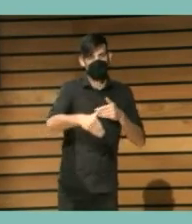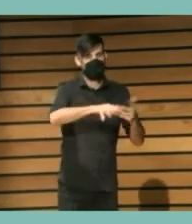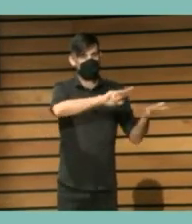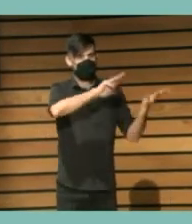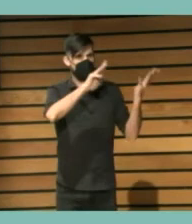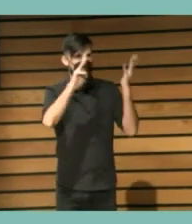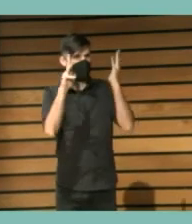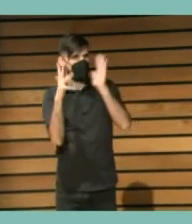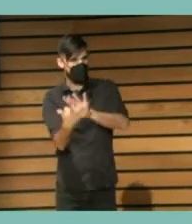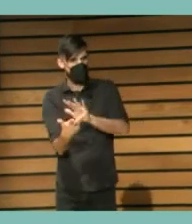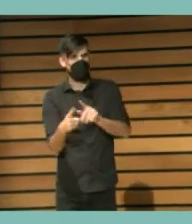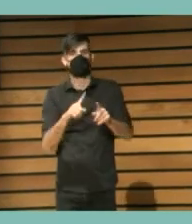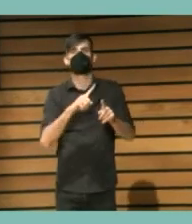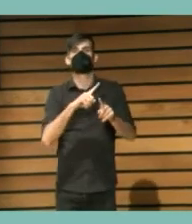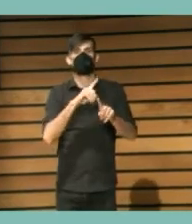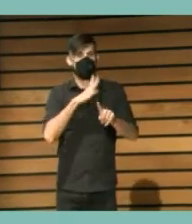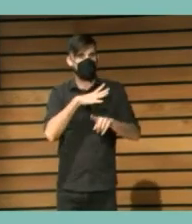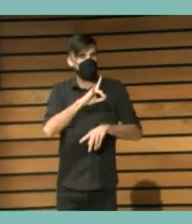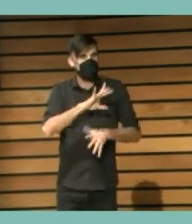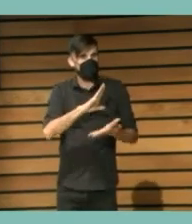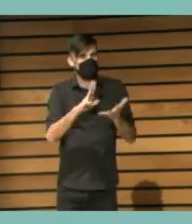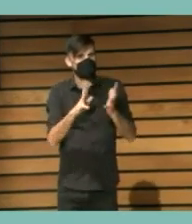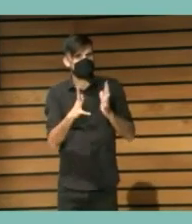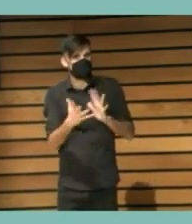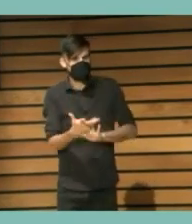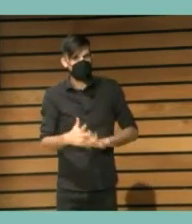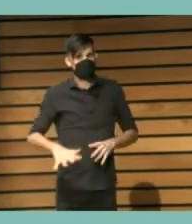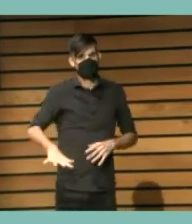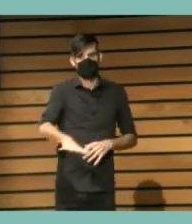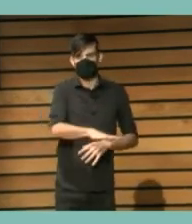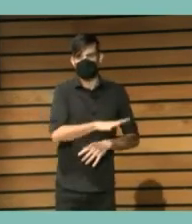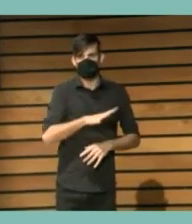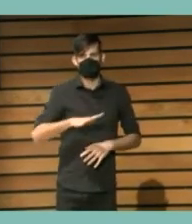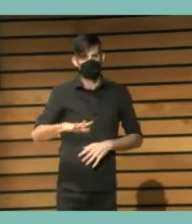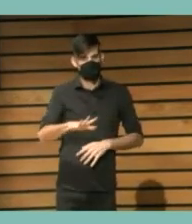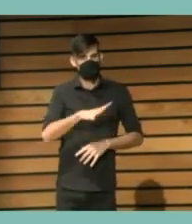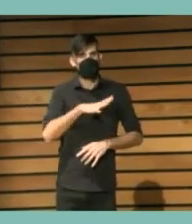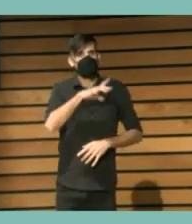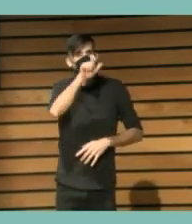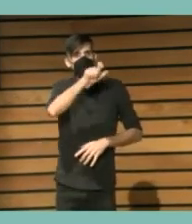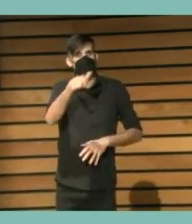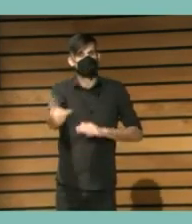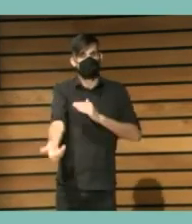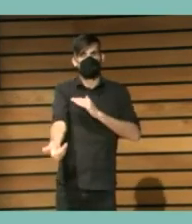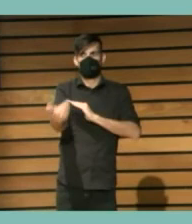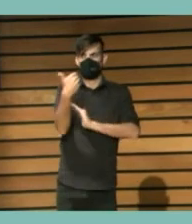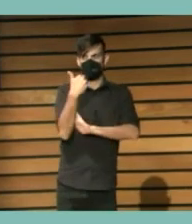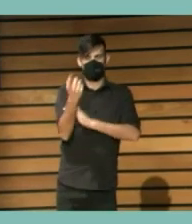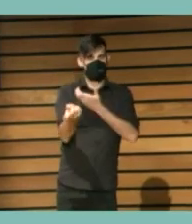que la hagamos en un espacio en donde tenga cabida esa ciudadanía que ahora mismo